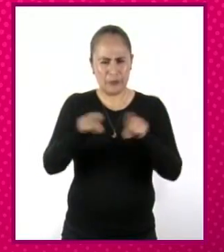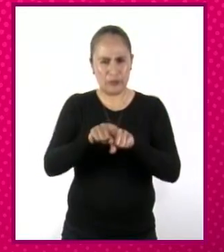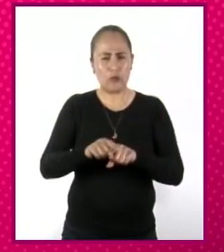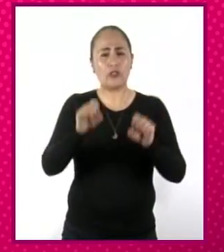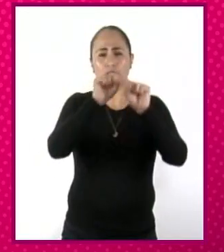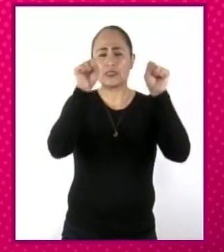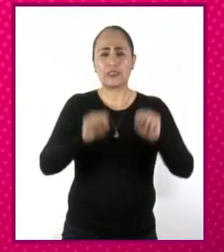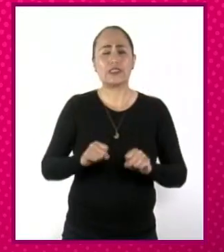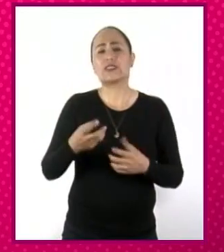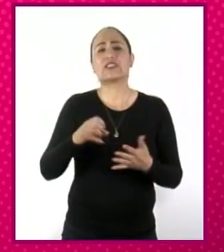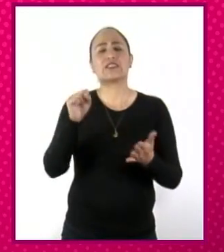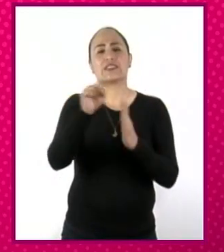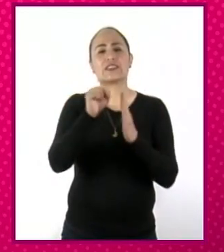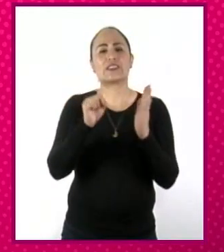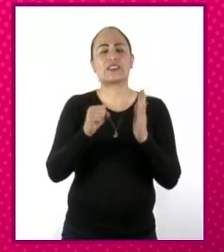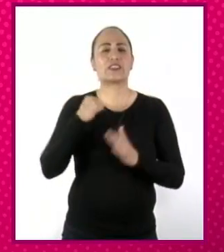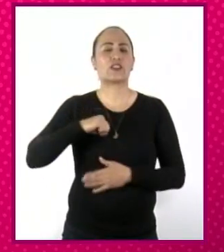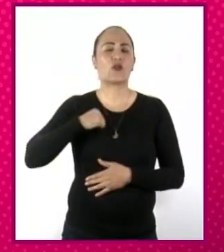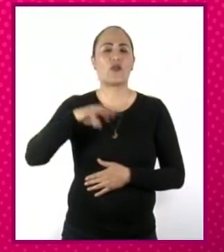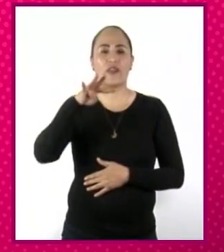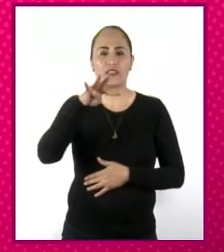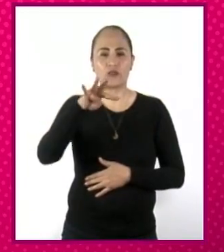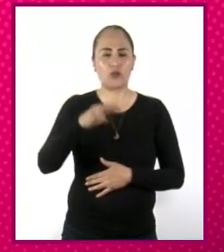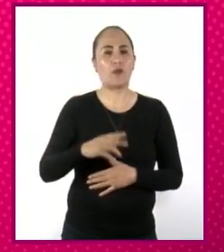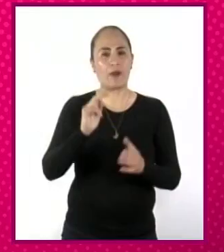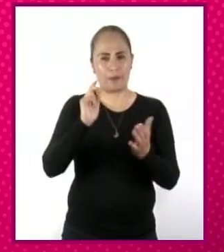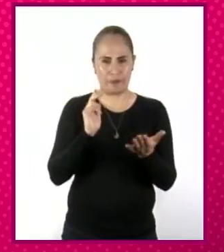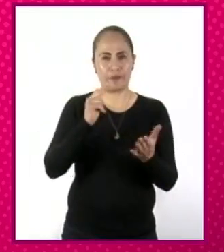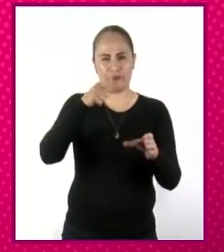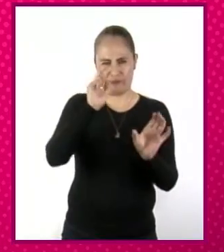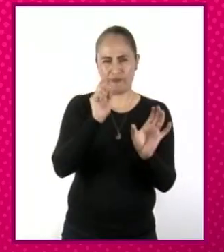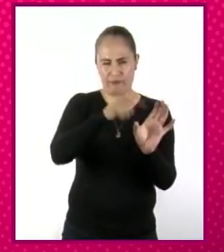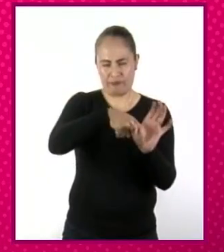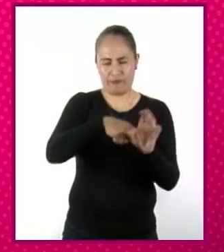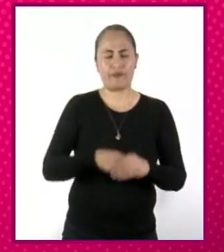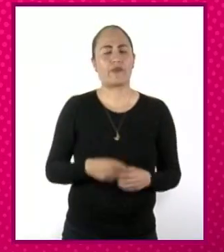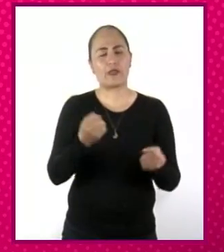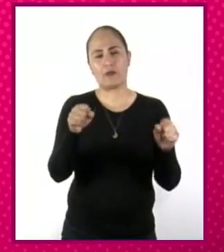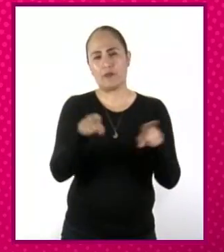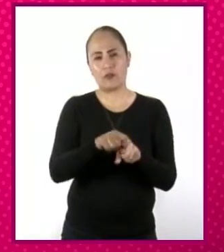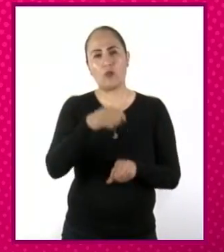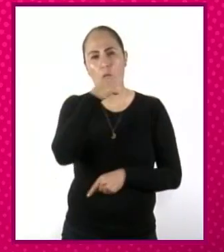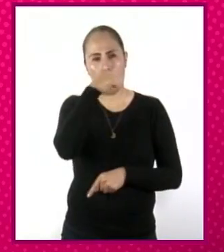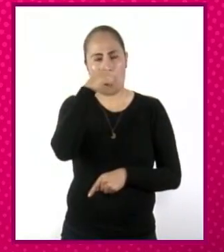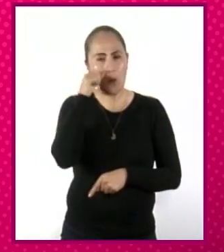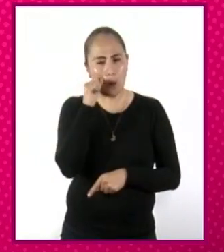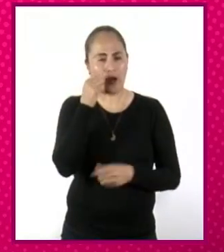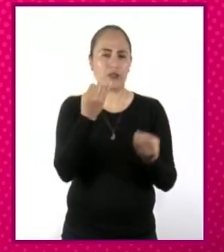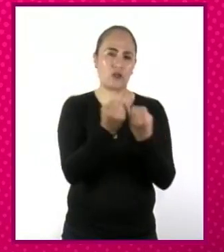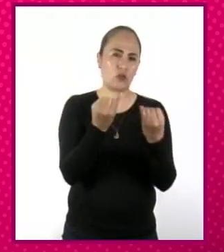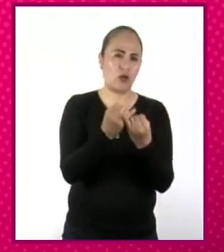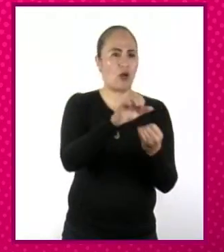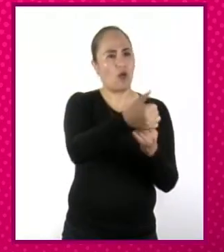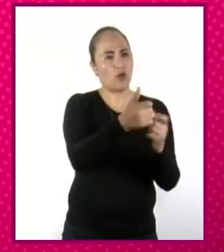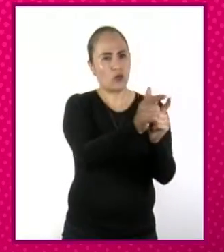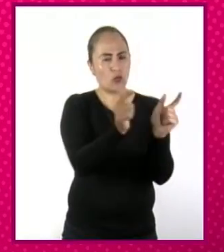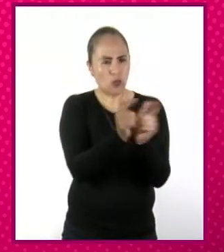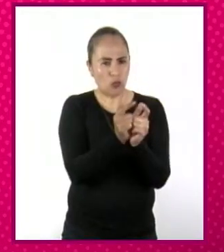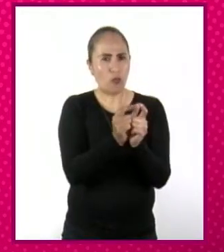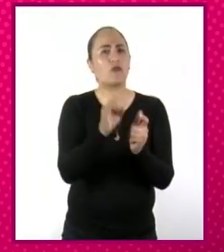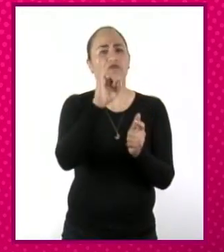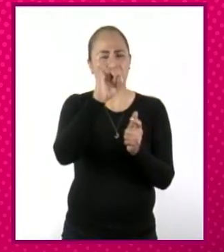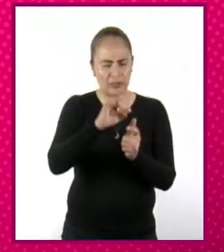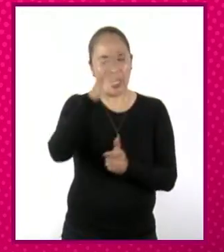a la doctrina liberal. Tanto Juárez como los gobernantes estadounidenses, independientemente de cuál partido sean, suscriben también